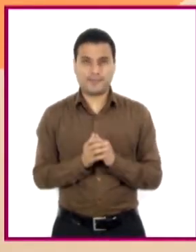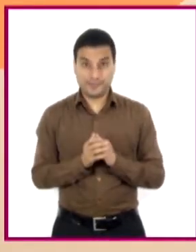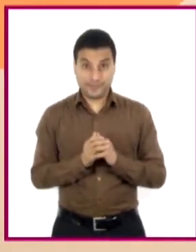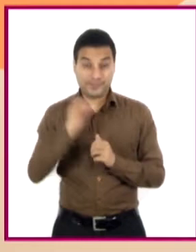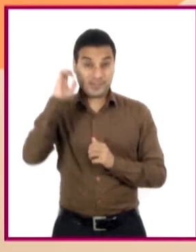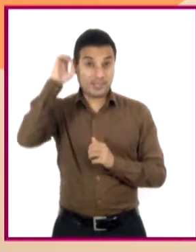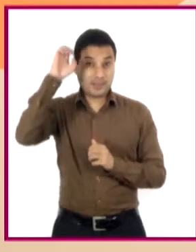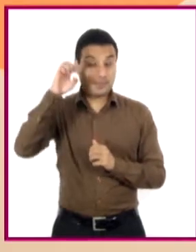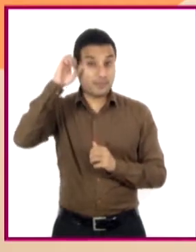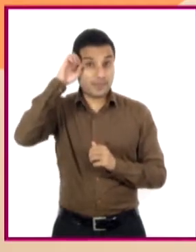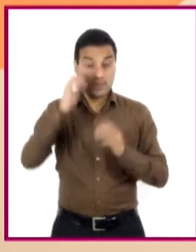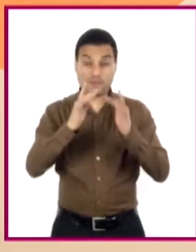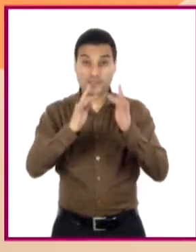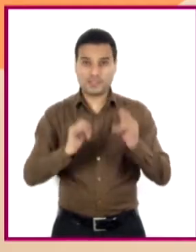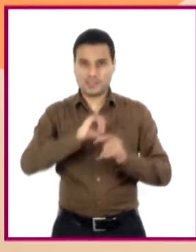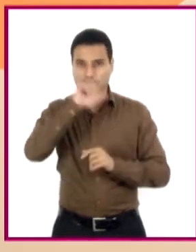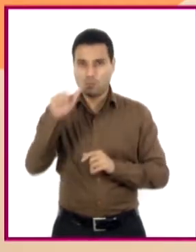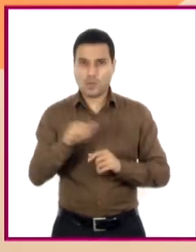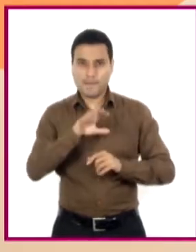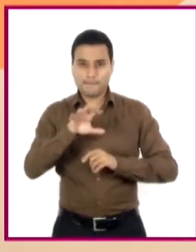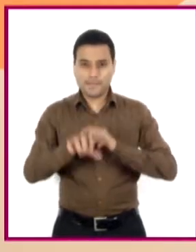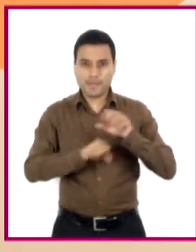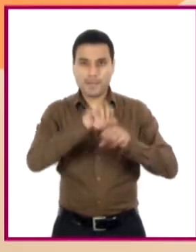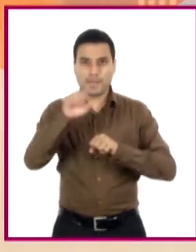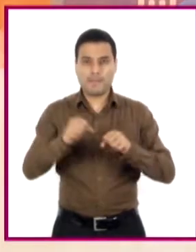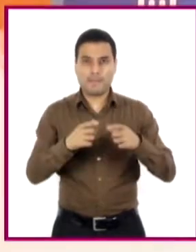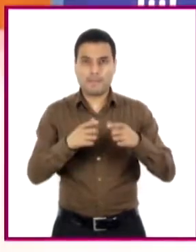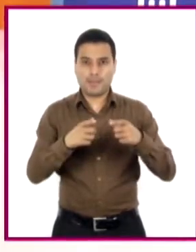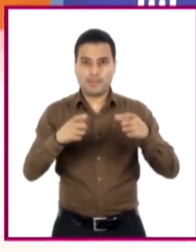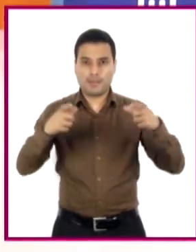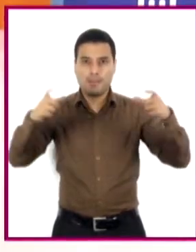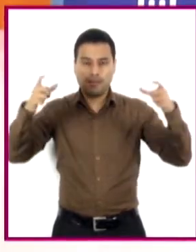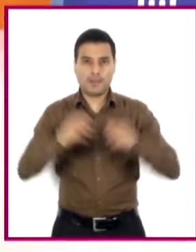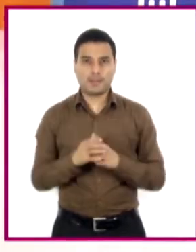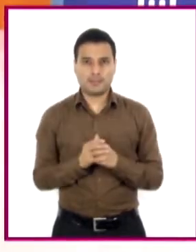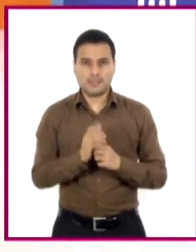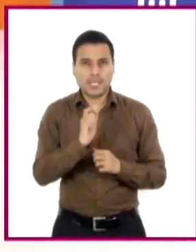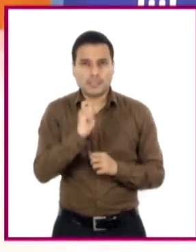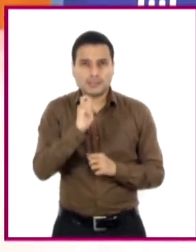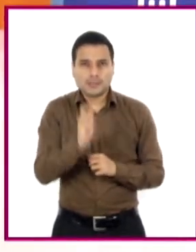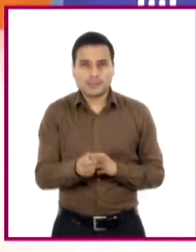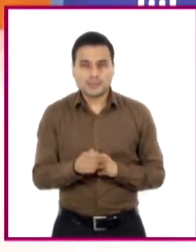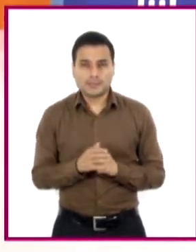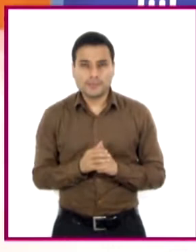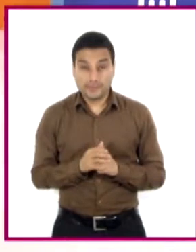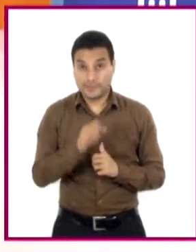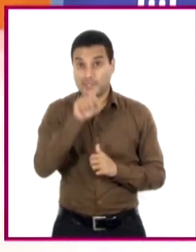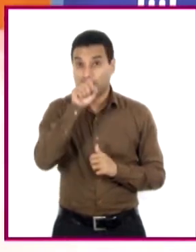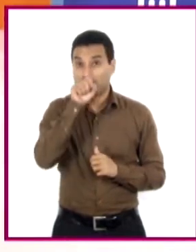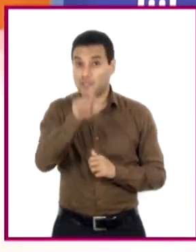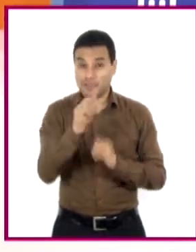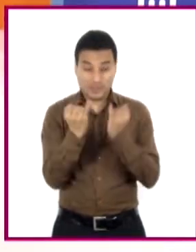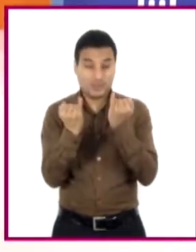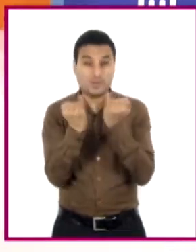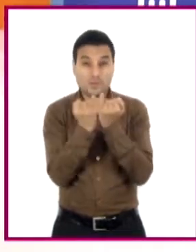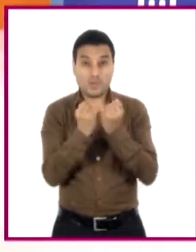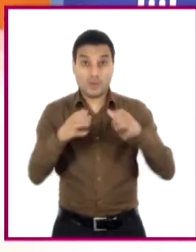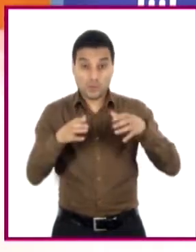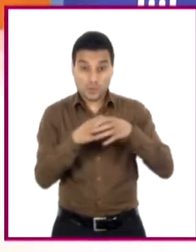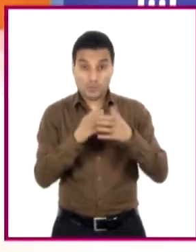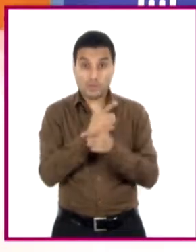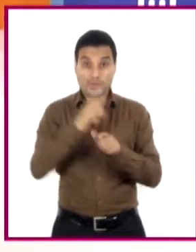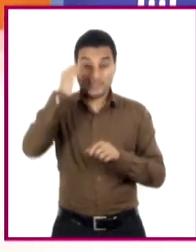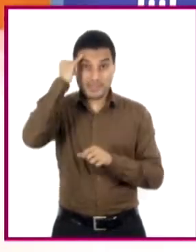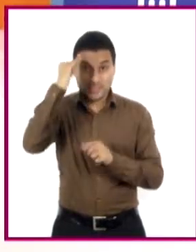francés expandió su dominio por toda Europa, lo que también significó la difusión de las ideas liberales.